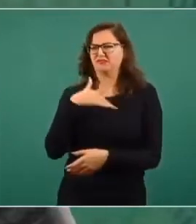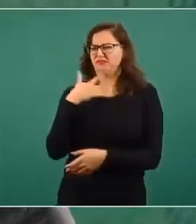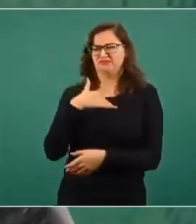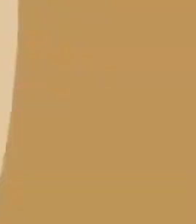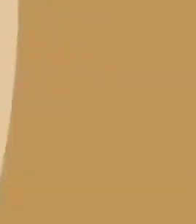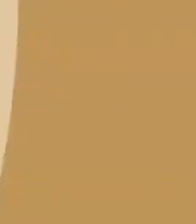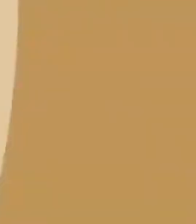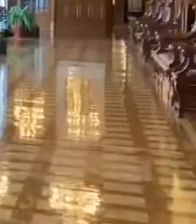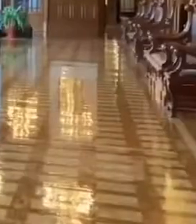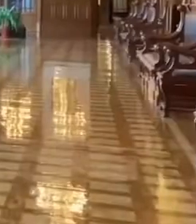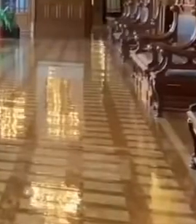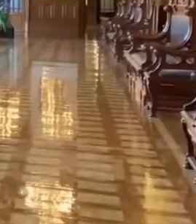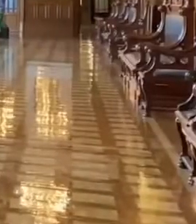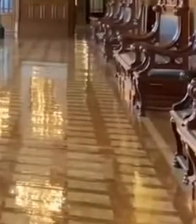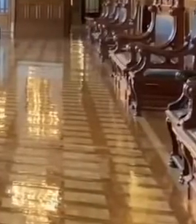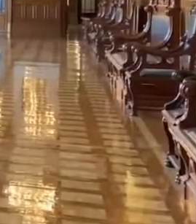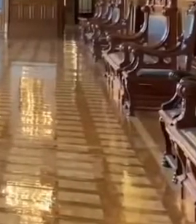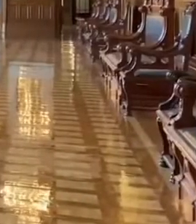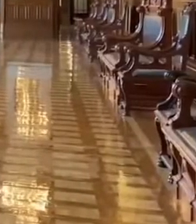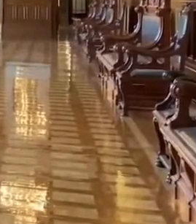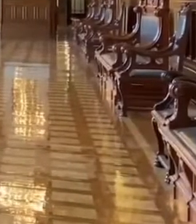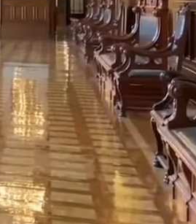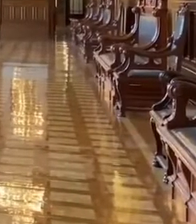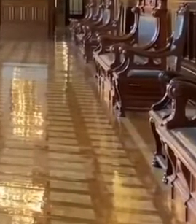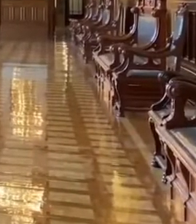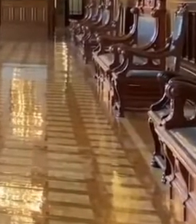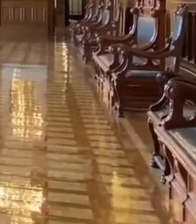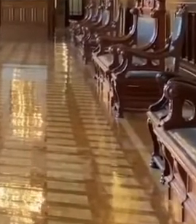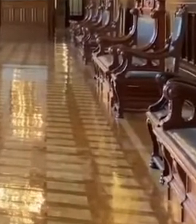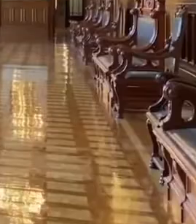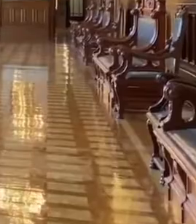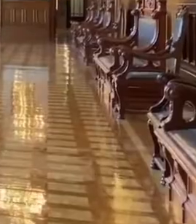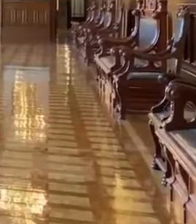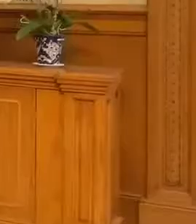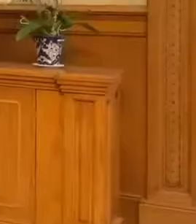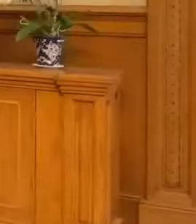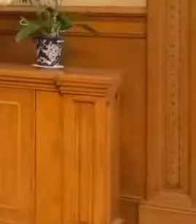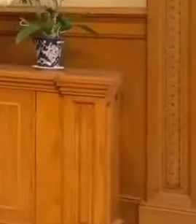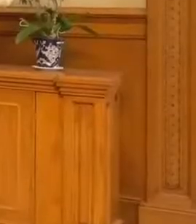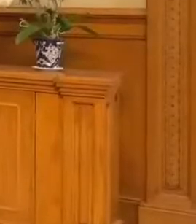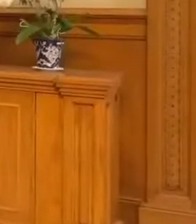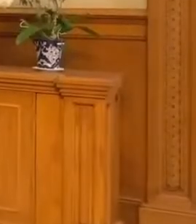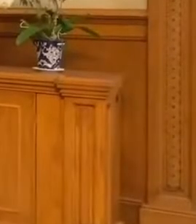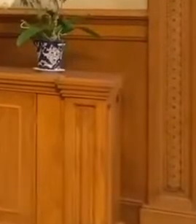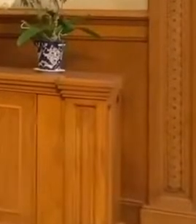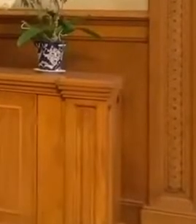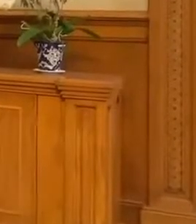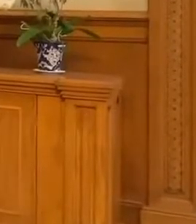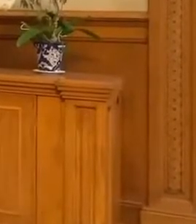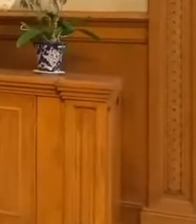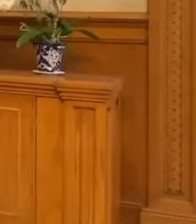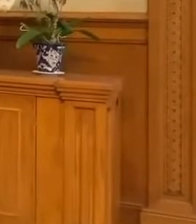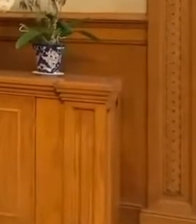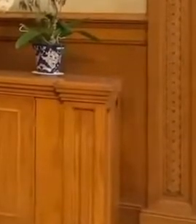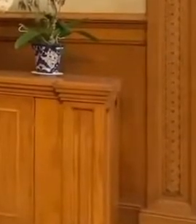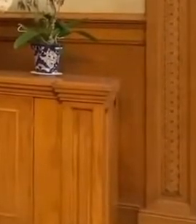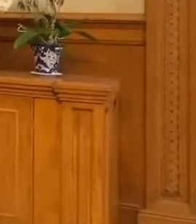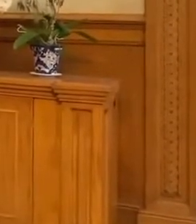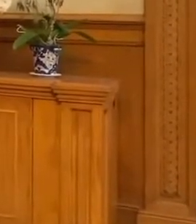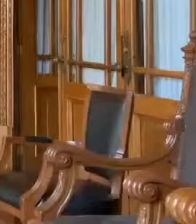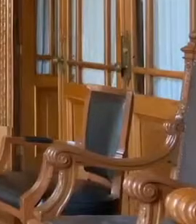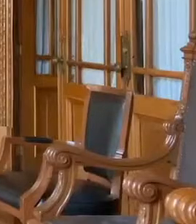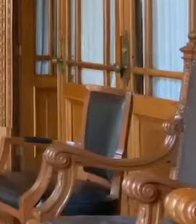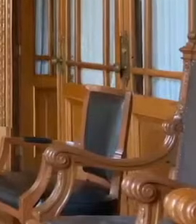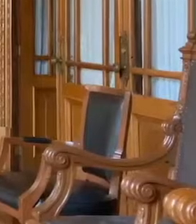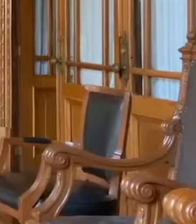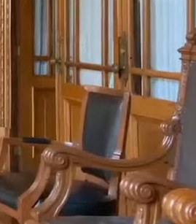no. El viernes por la tarde, el presidente Andrés Manuel López Obrador dio a conocer un video en el que habló de su estado de